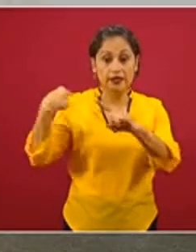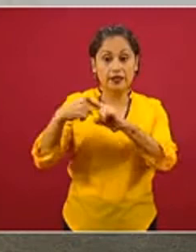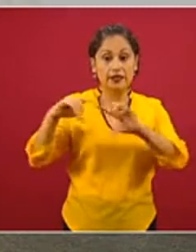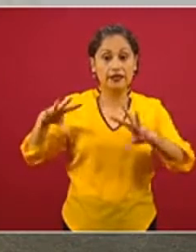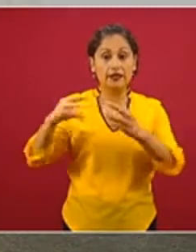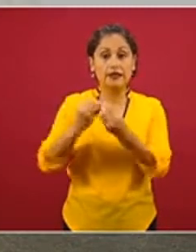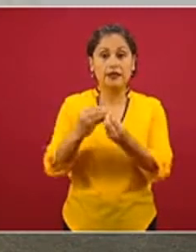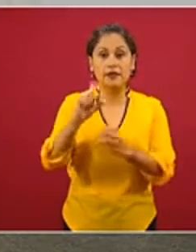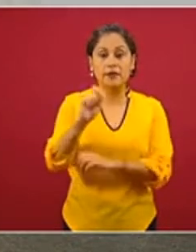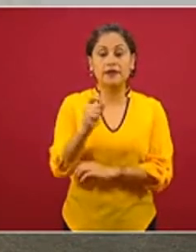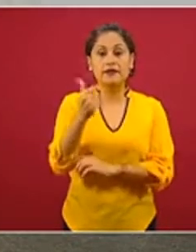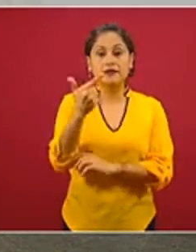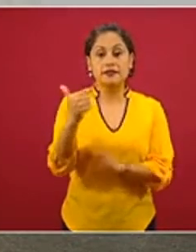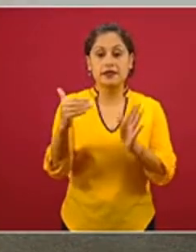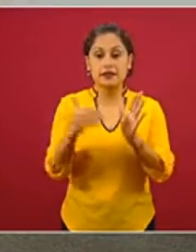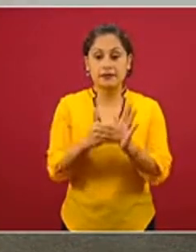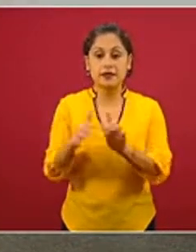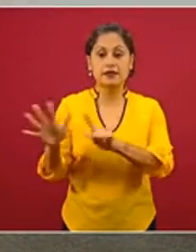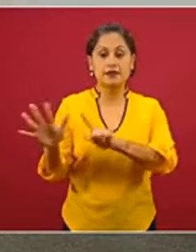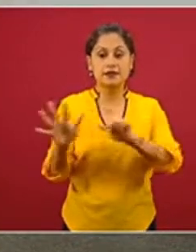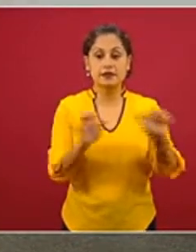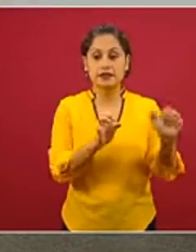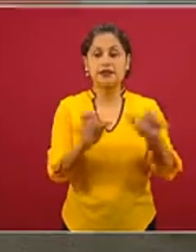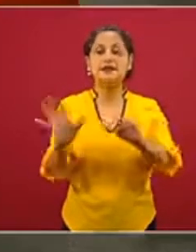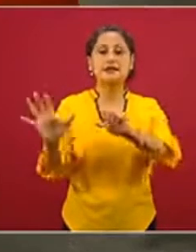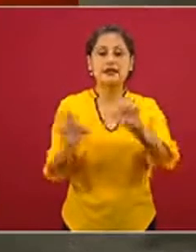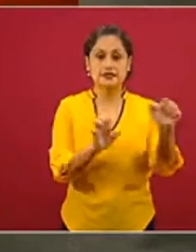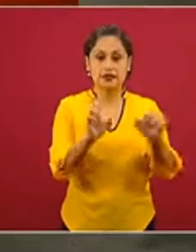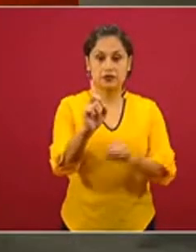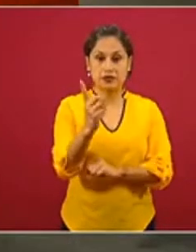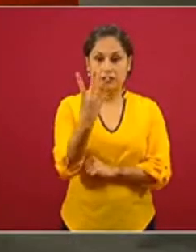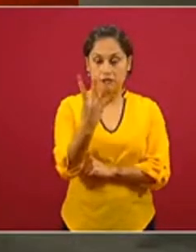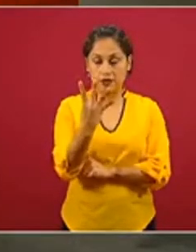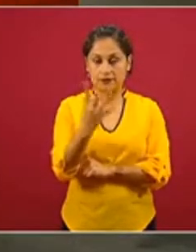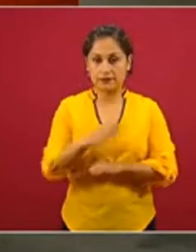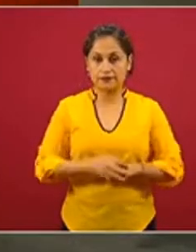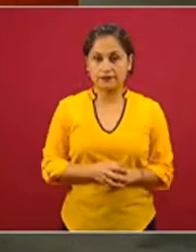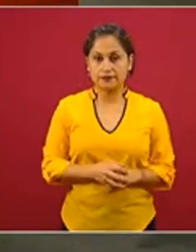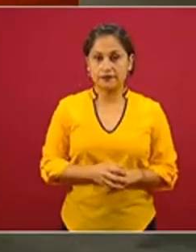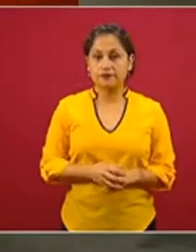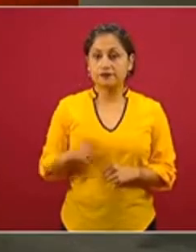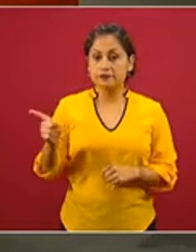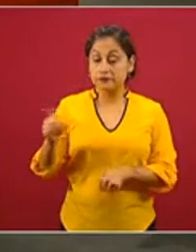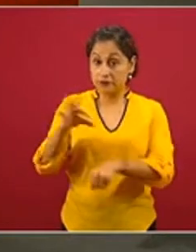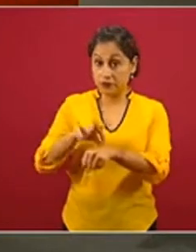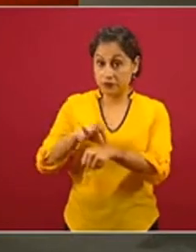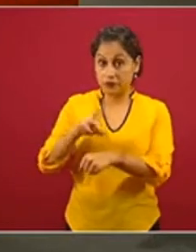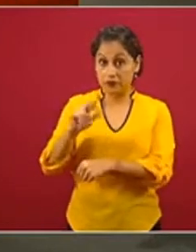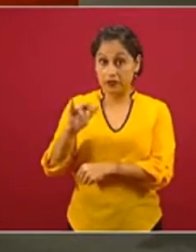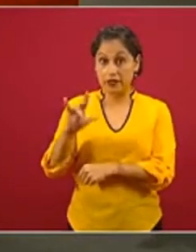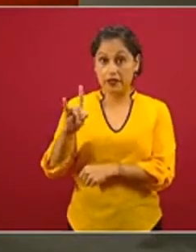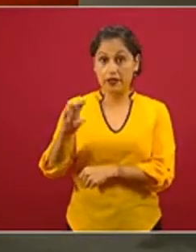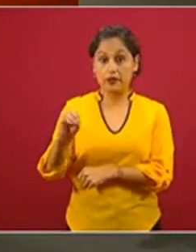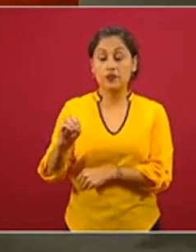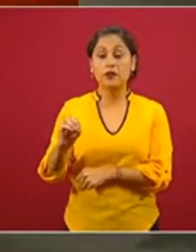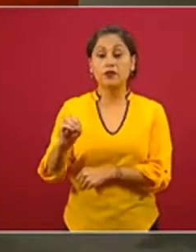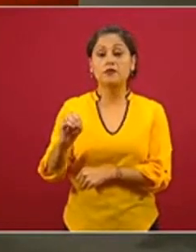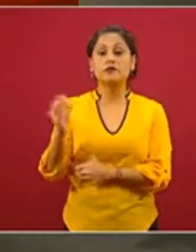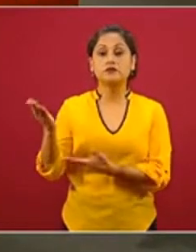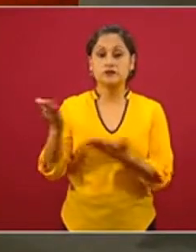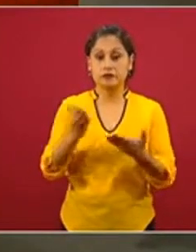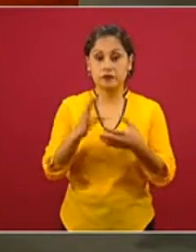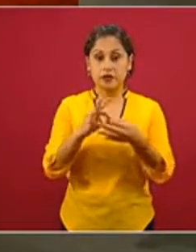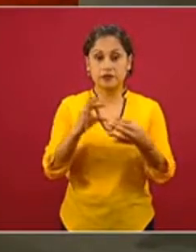es 27.634. Gracias. Doctor Ricardo Cortés nos va a presentar informe de movilidad en el